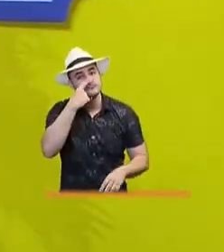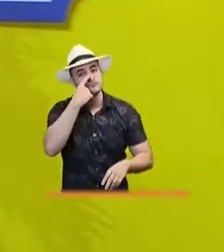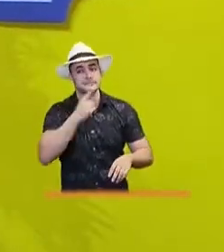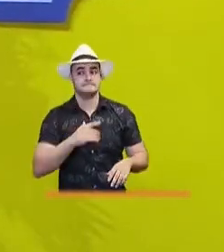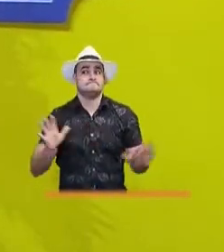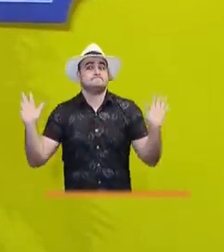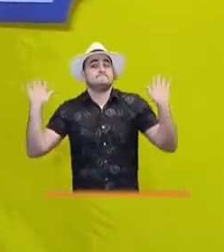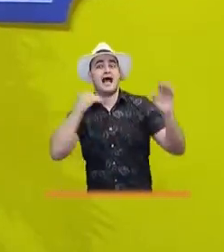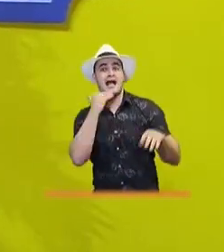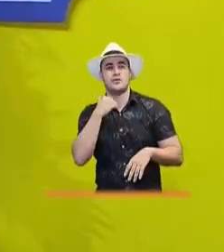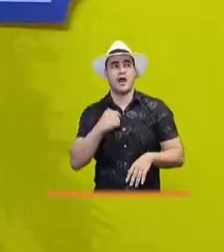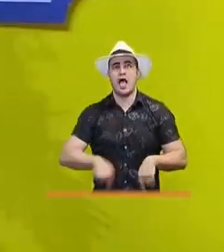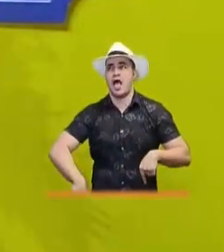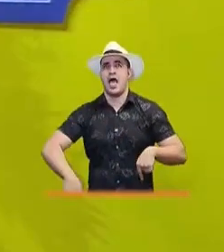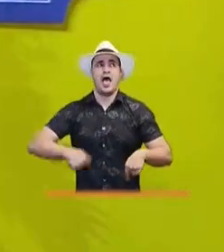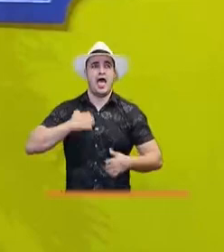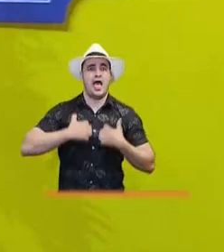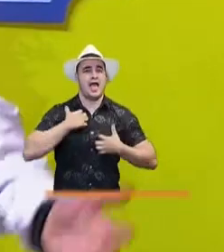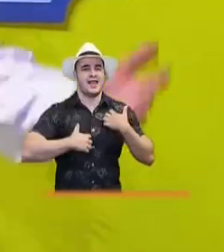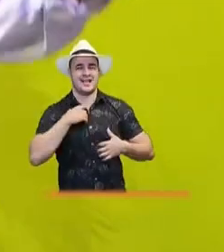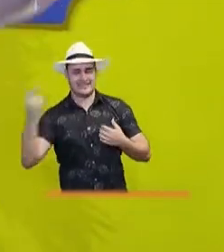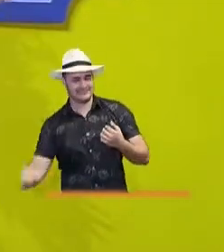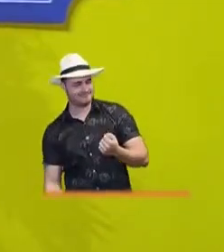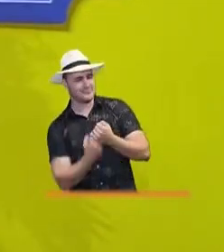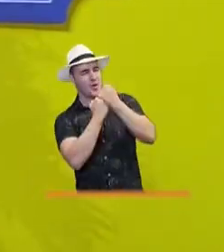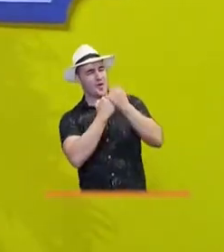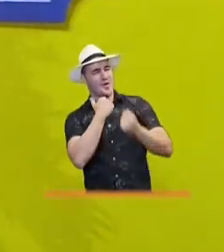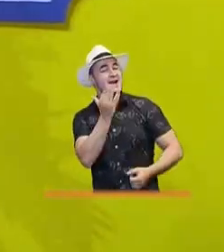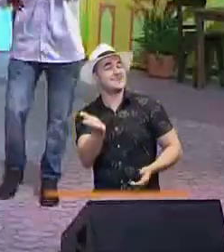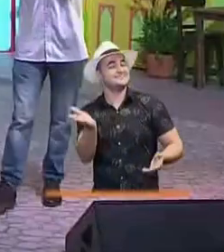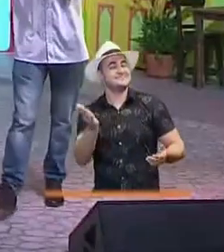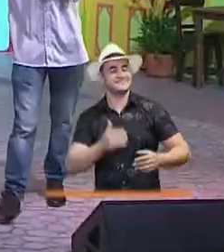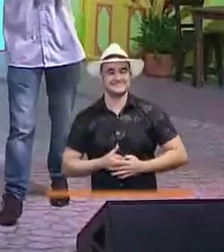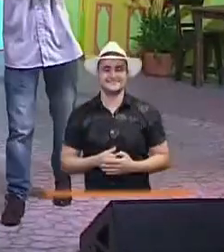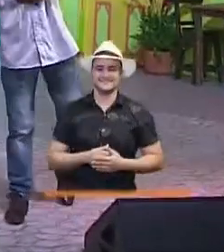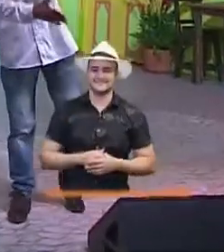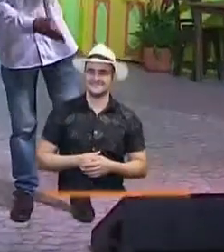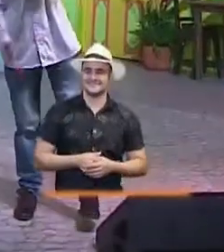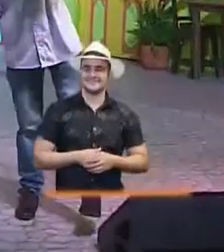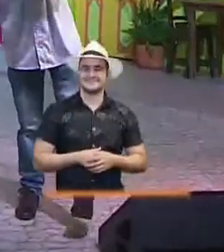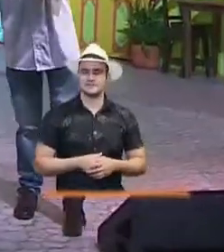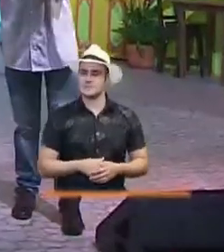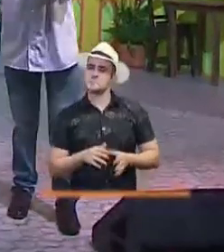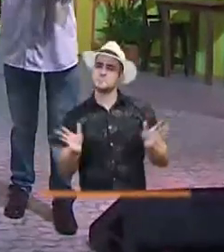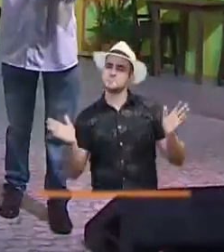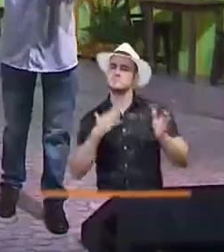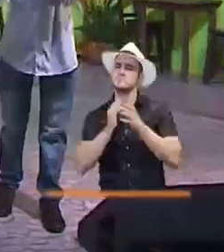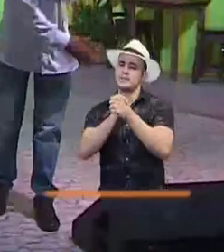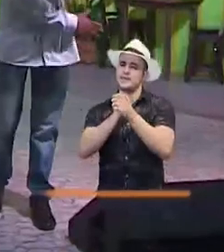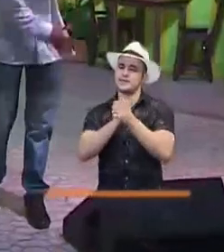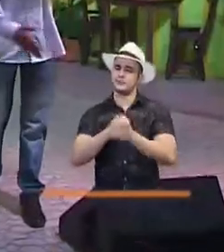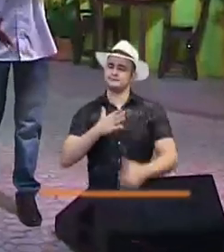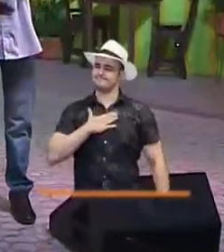una pata que te sirva de bastón. Yo por un